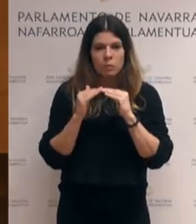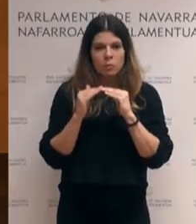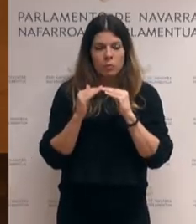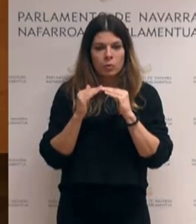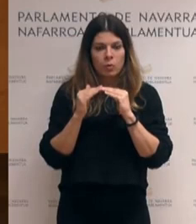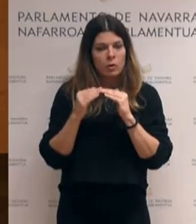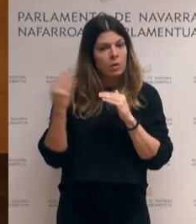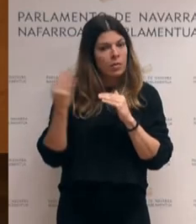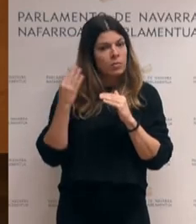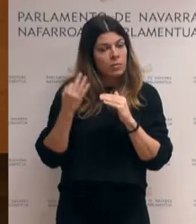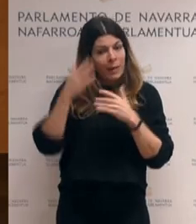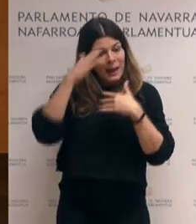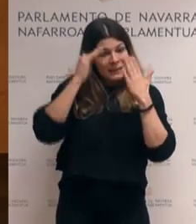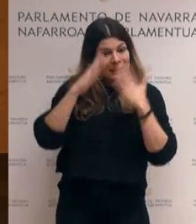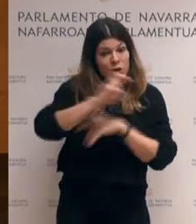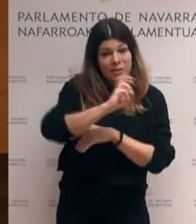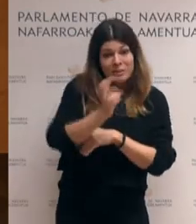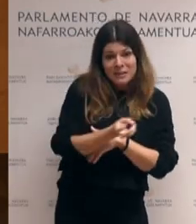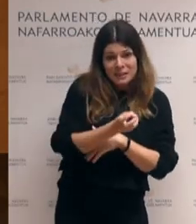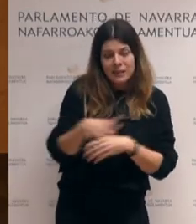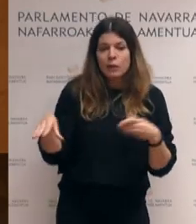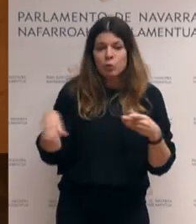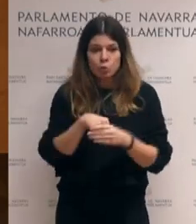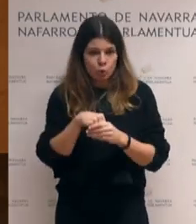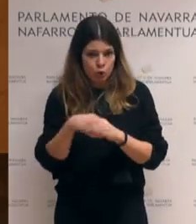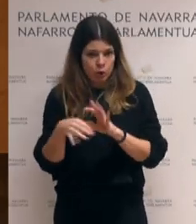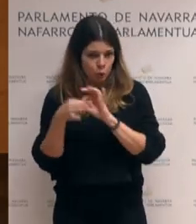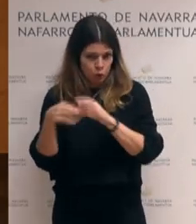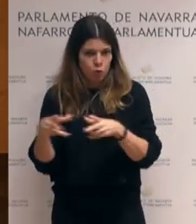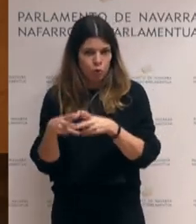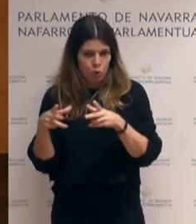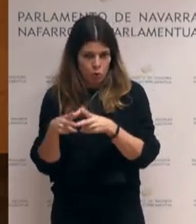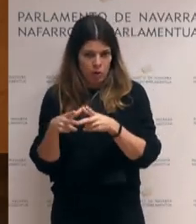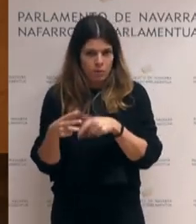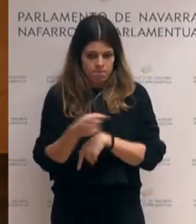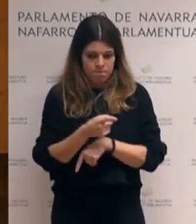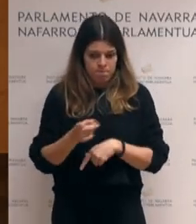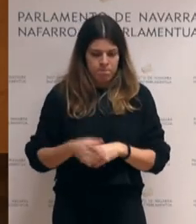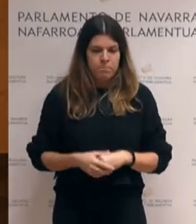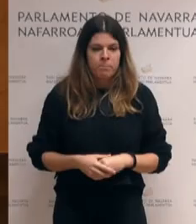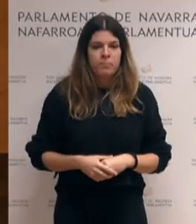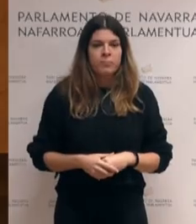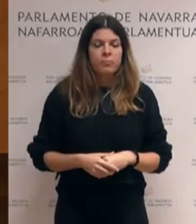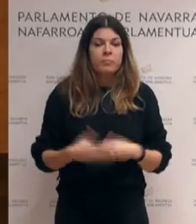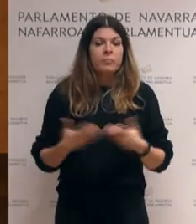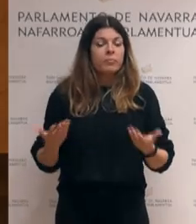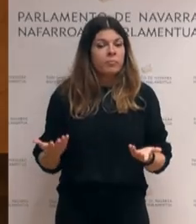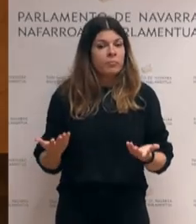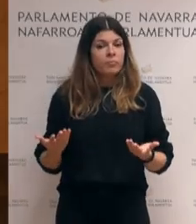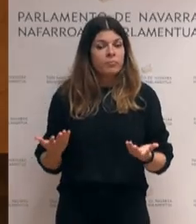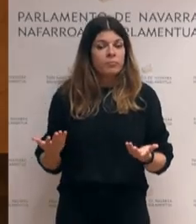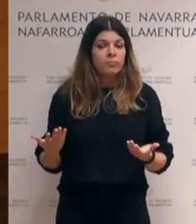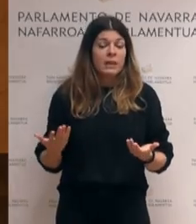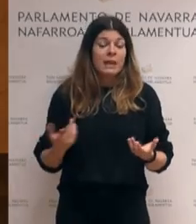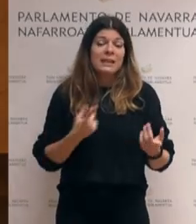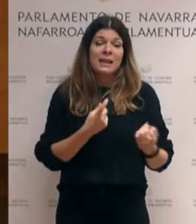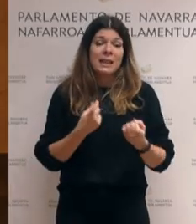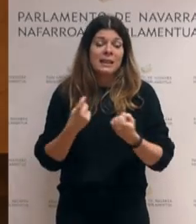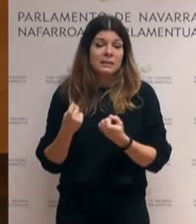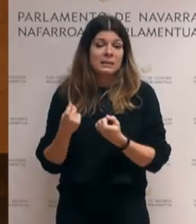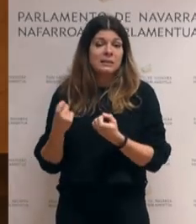atención a la diversidad la inclusión y la cohesión Social para lograr este objetivo va a ser del todo necesario